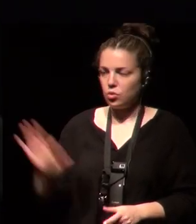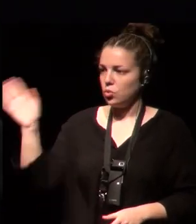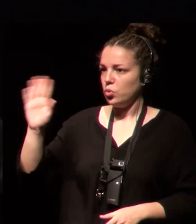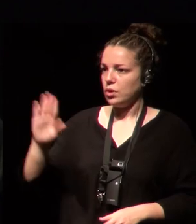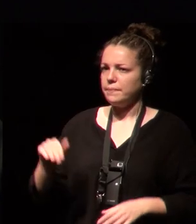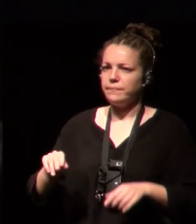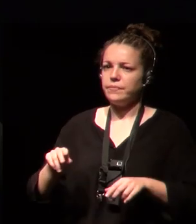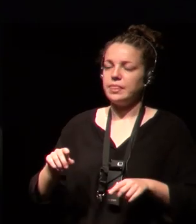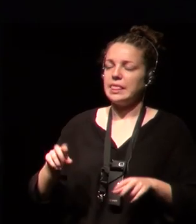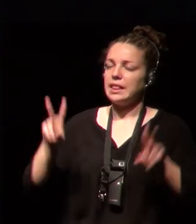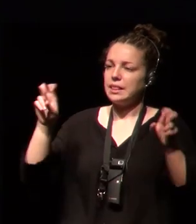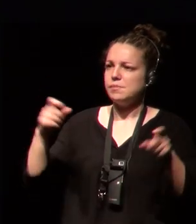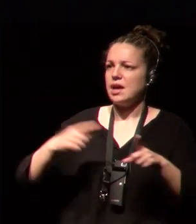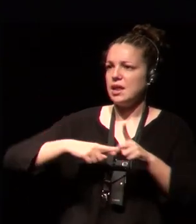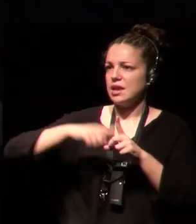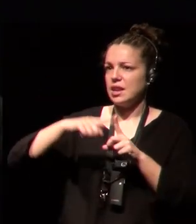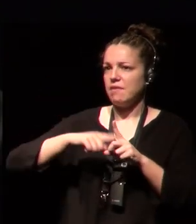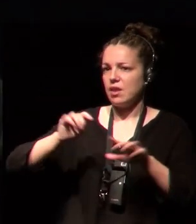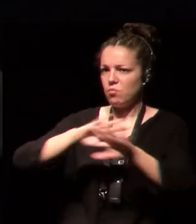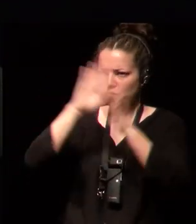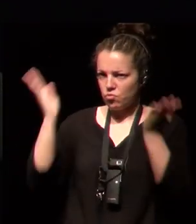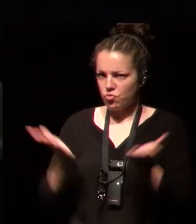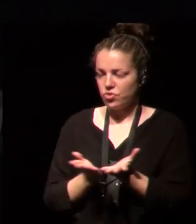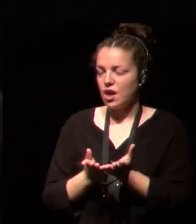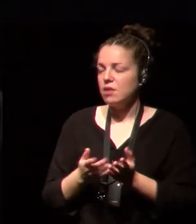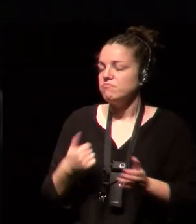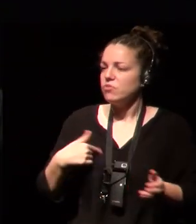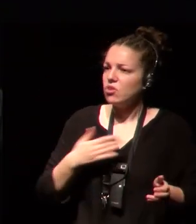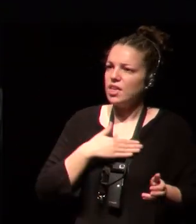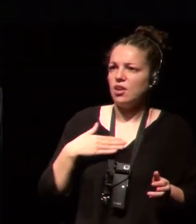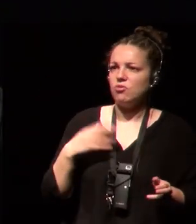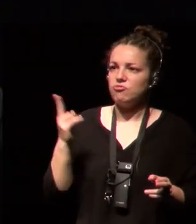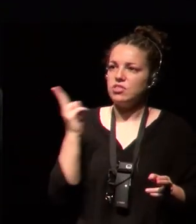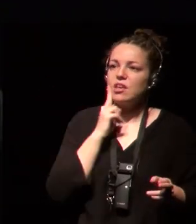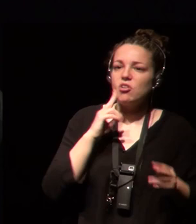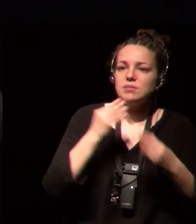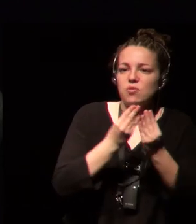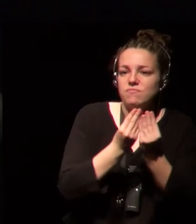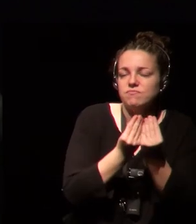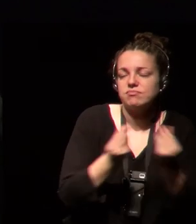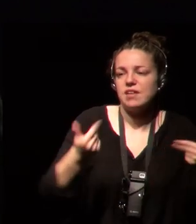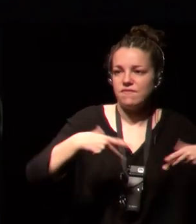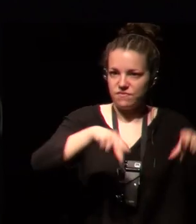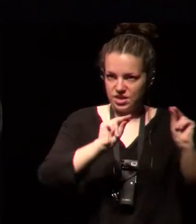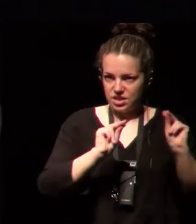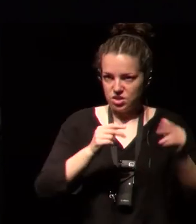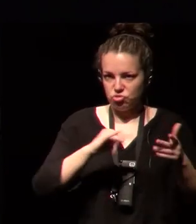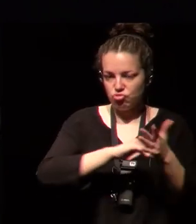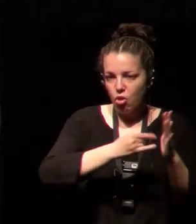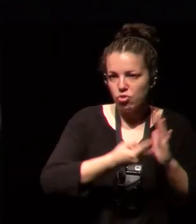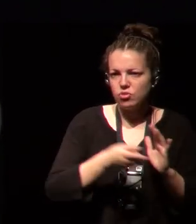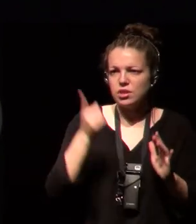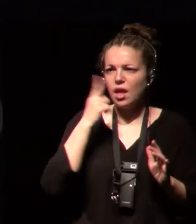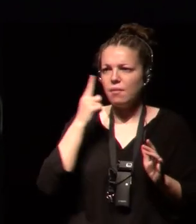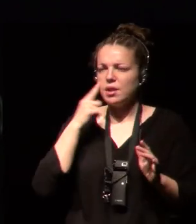solucionar o combatir el terrorismo. A nivel local, explico un problema que es de